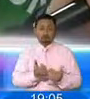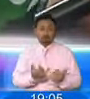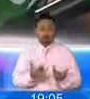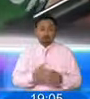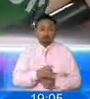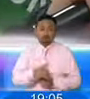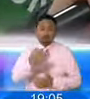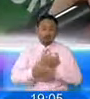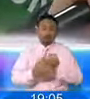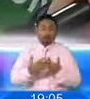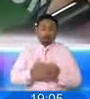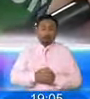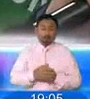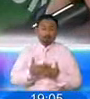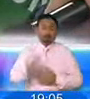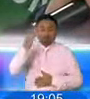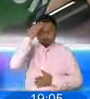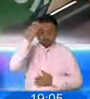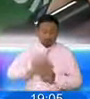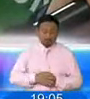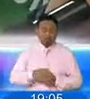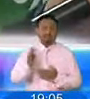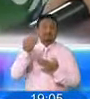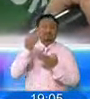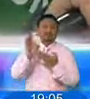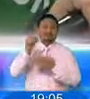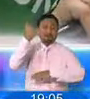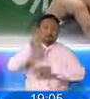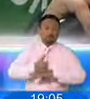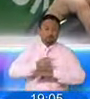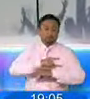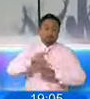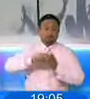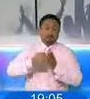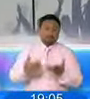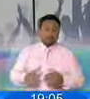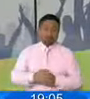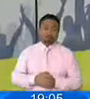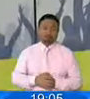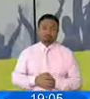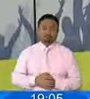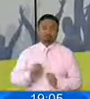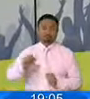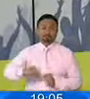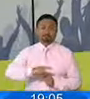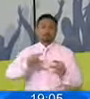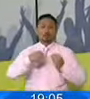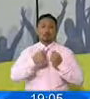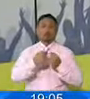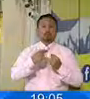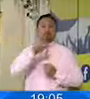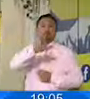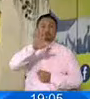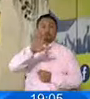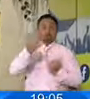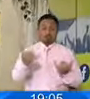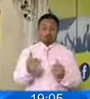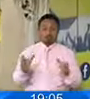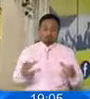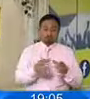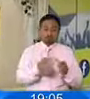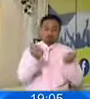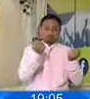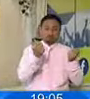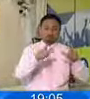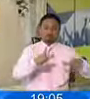de la justicia. Sabemos que la auditoría de parte de la Contraloría también se está realizando. Así, el movimiento Alianza País pasa a manos del ala